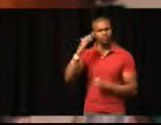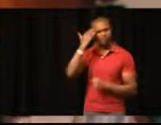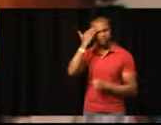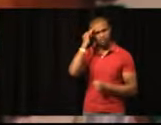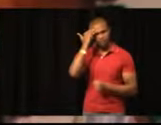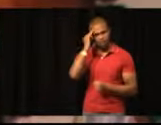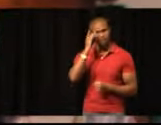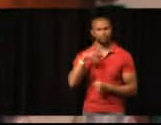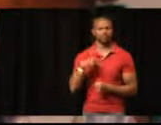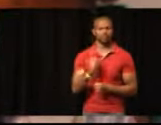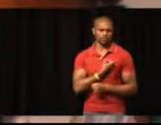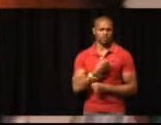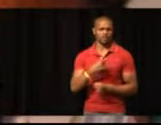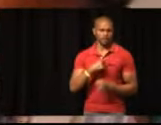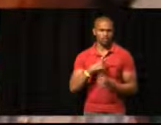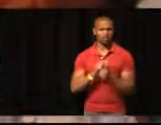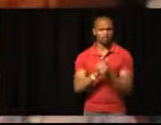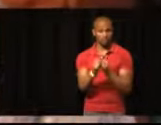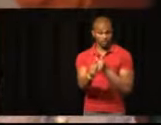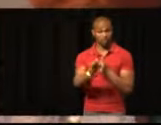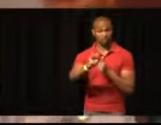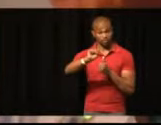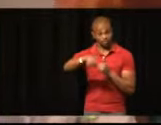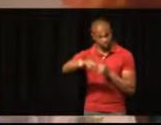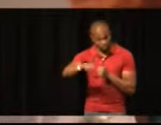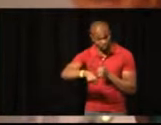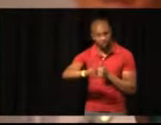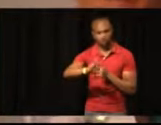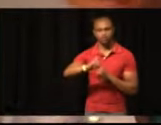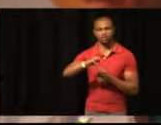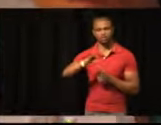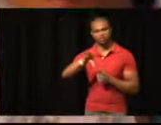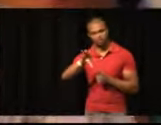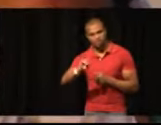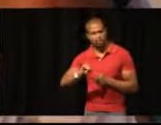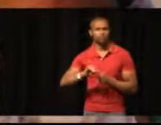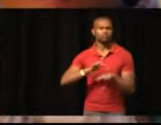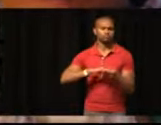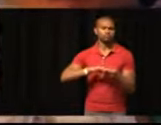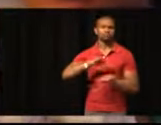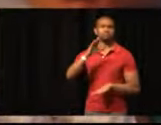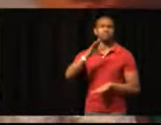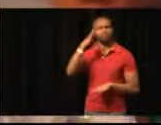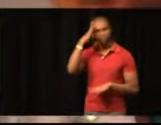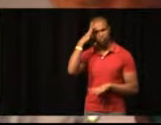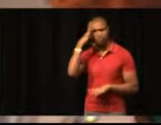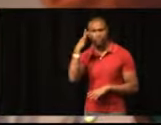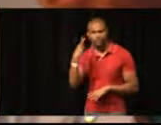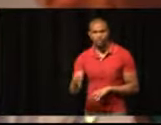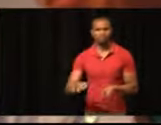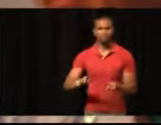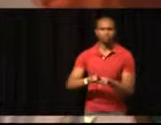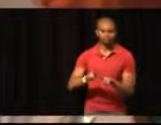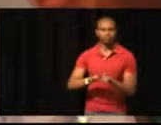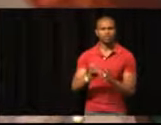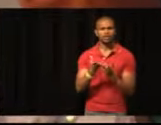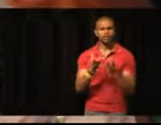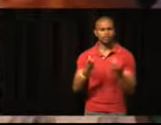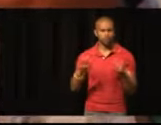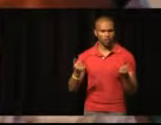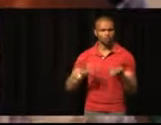física, el entendimiento, tendremos atletas sí de rendimiento con mucho mayor comprensión y